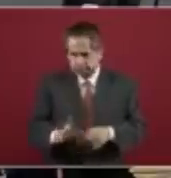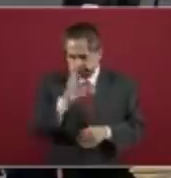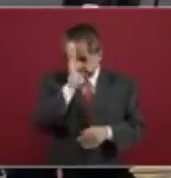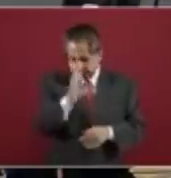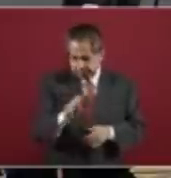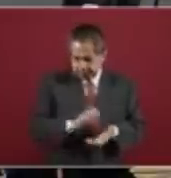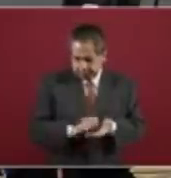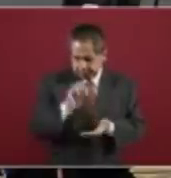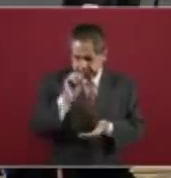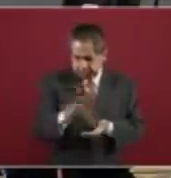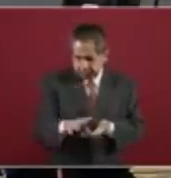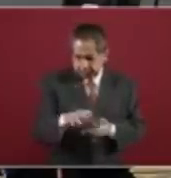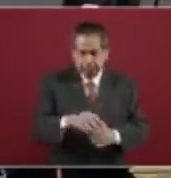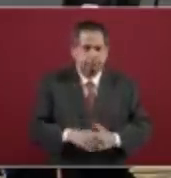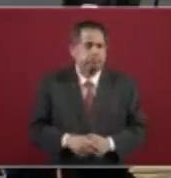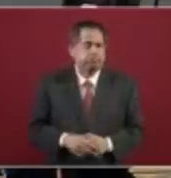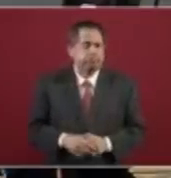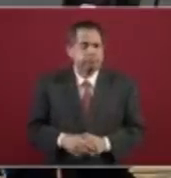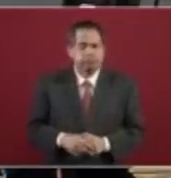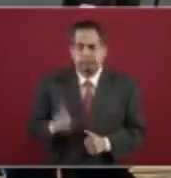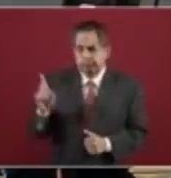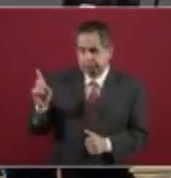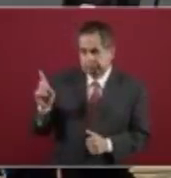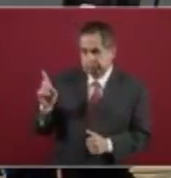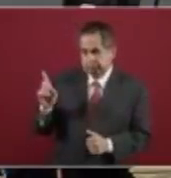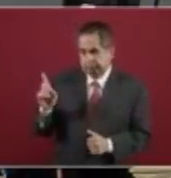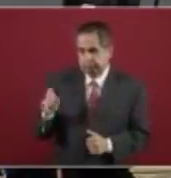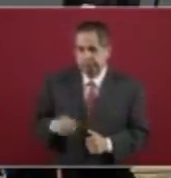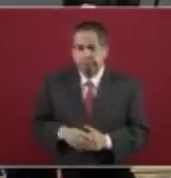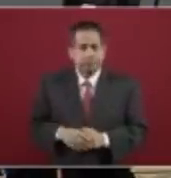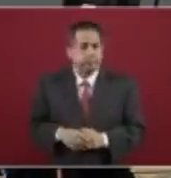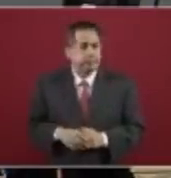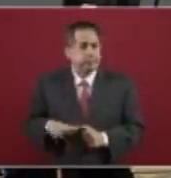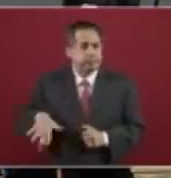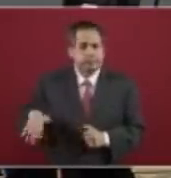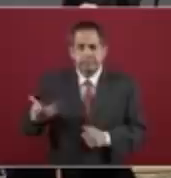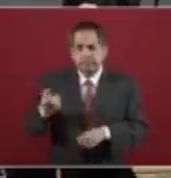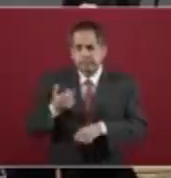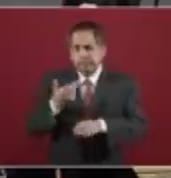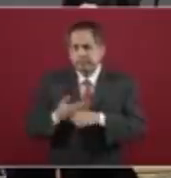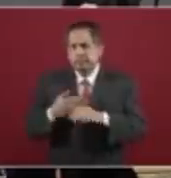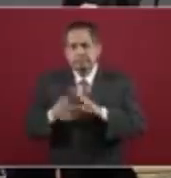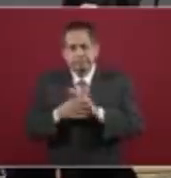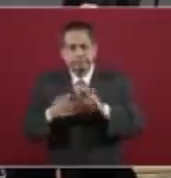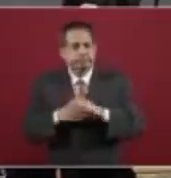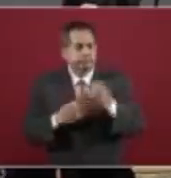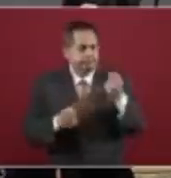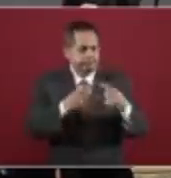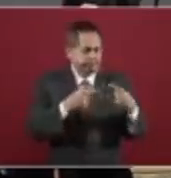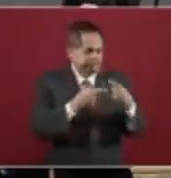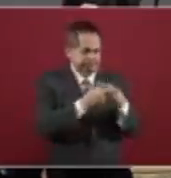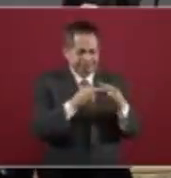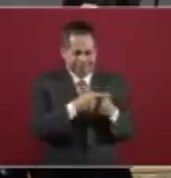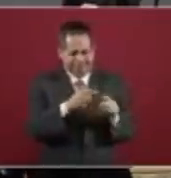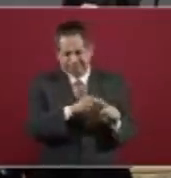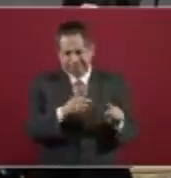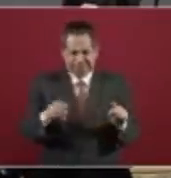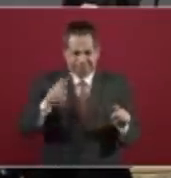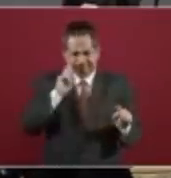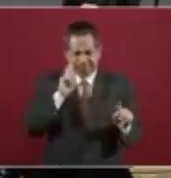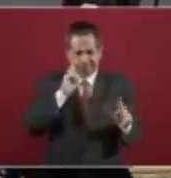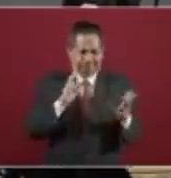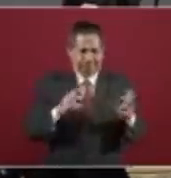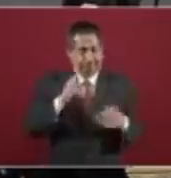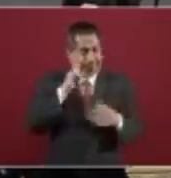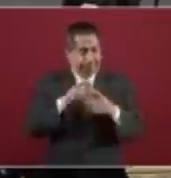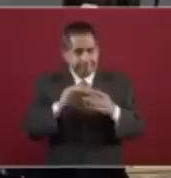Como ya lo explicó, sí, avanzamos. Como ya lo explicó la secretaria, ha habido inconsistencias. Aquí colocamos en